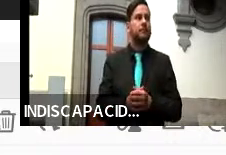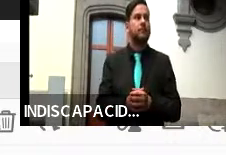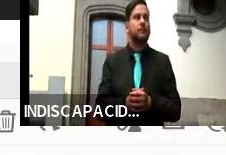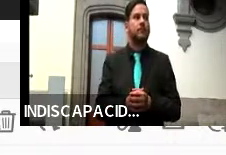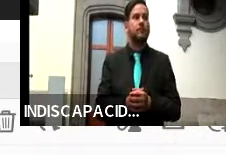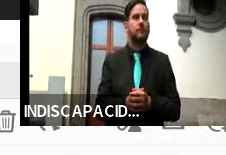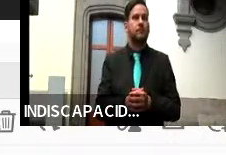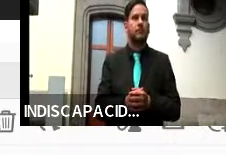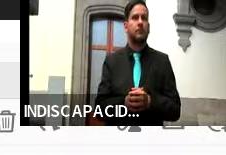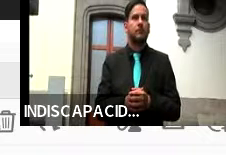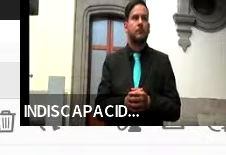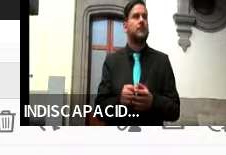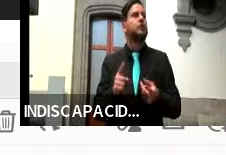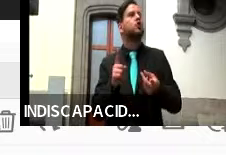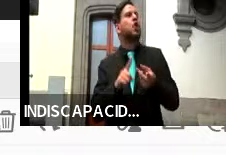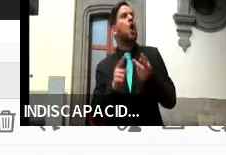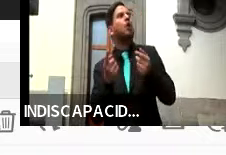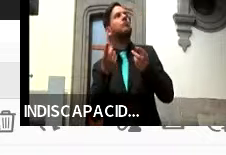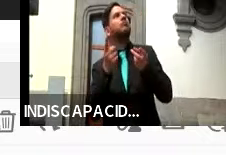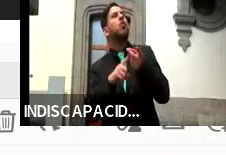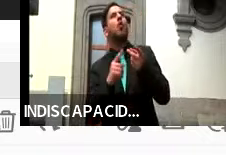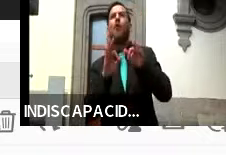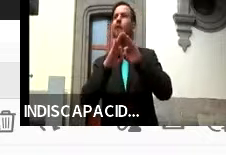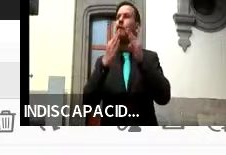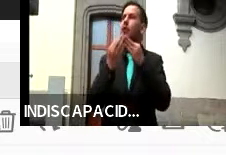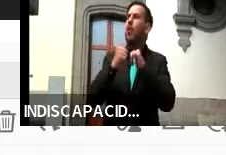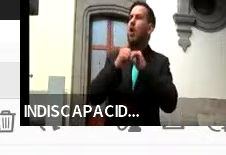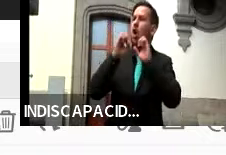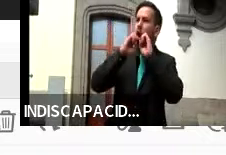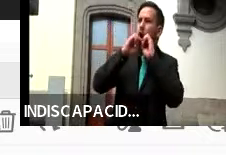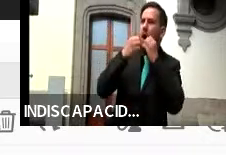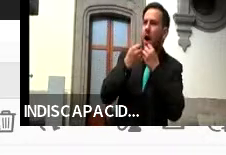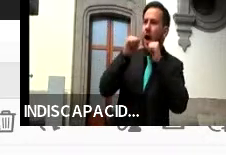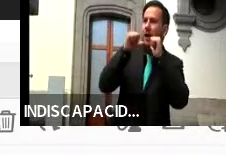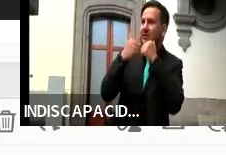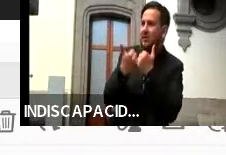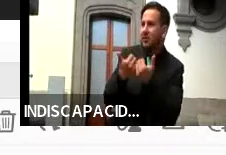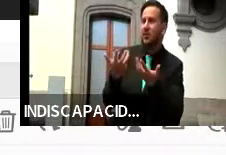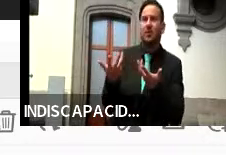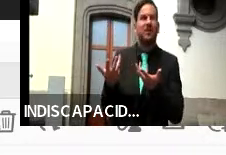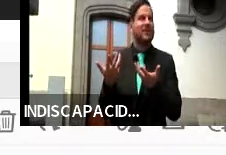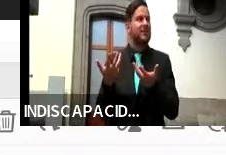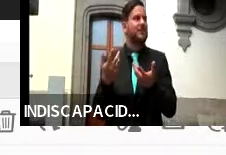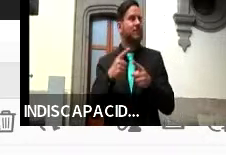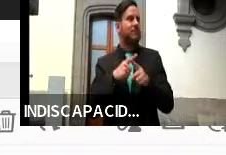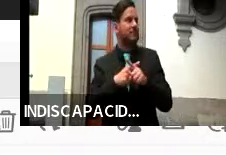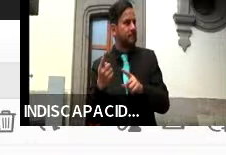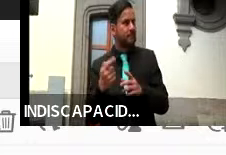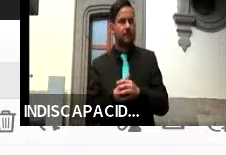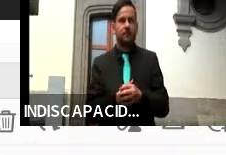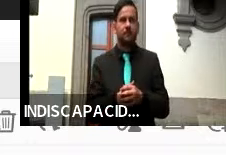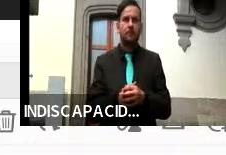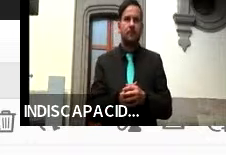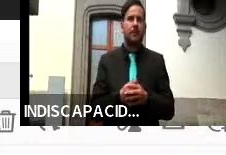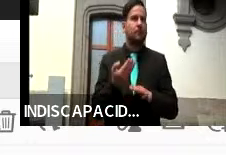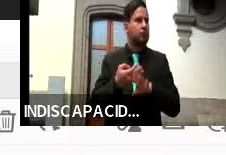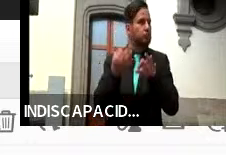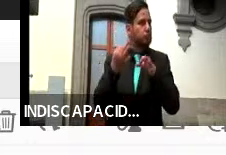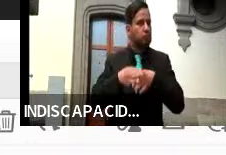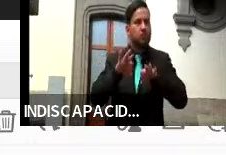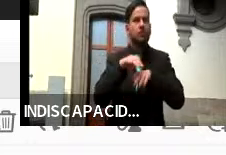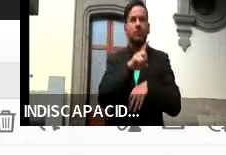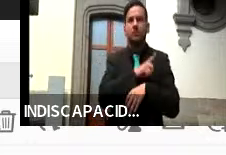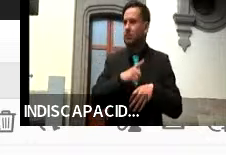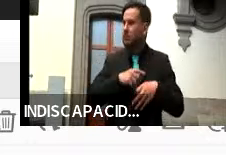conforman un montón de organizaciones, de instituciones estatales, es importante que se garantice